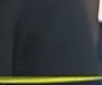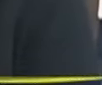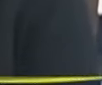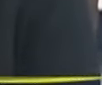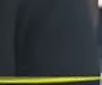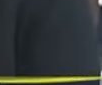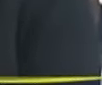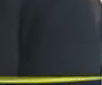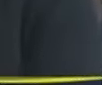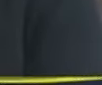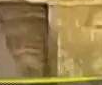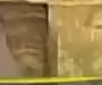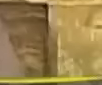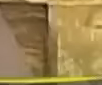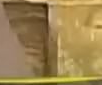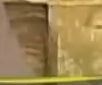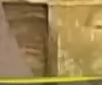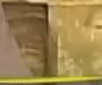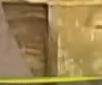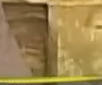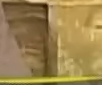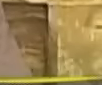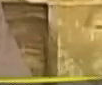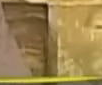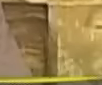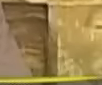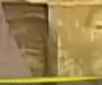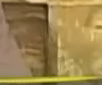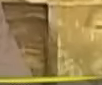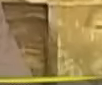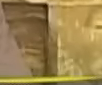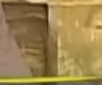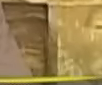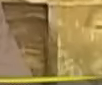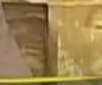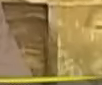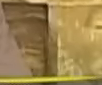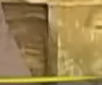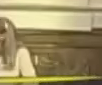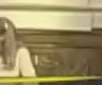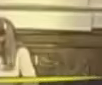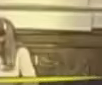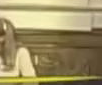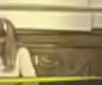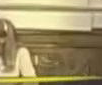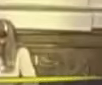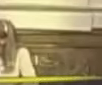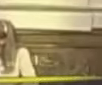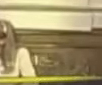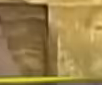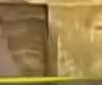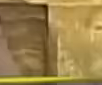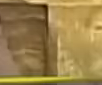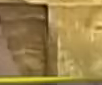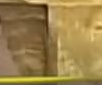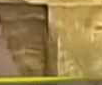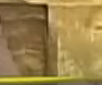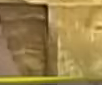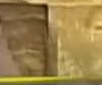buenas tardes. Bienvenido al Palacio de Miraflores. He estado